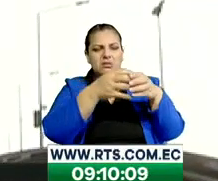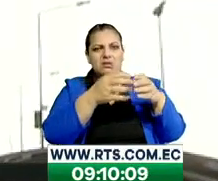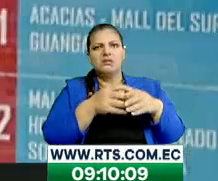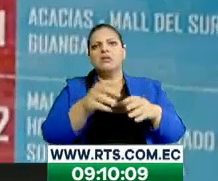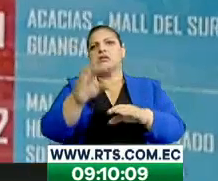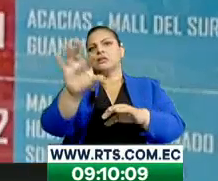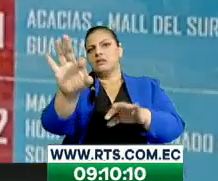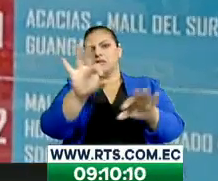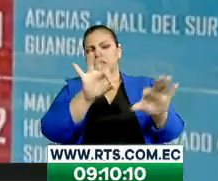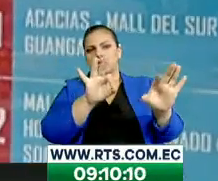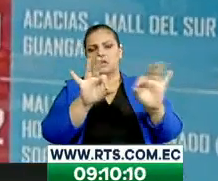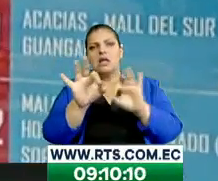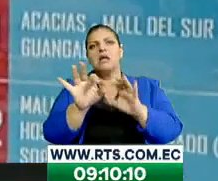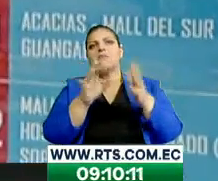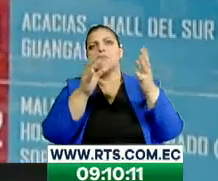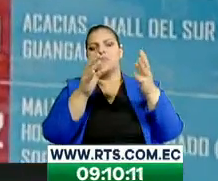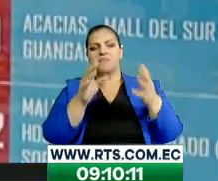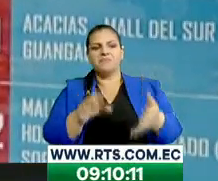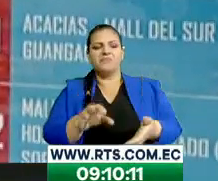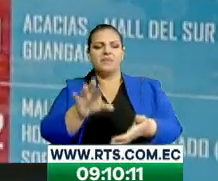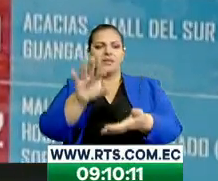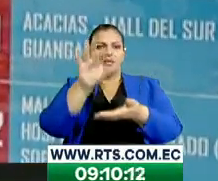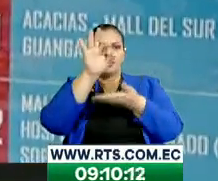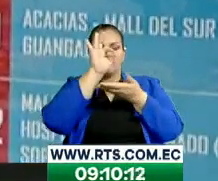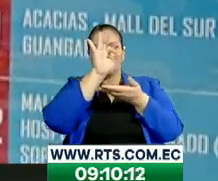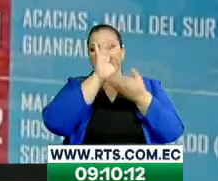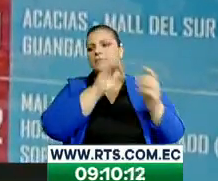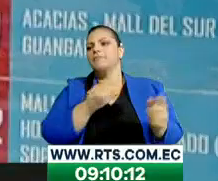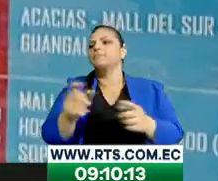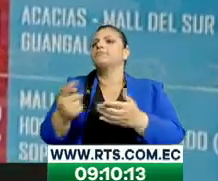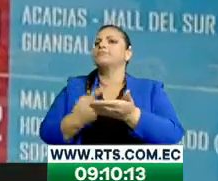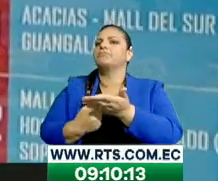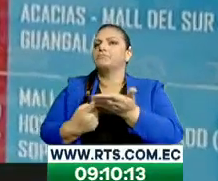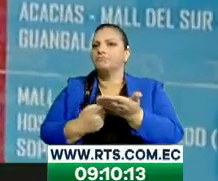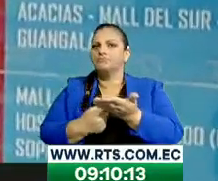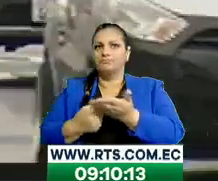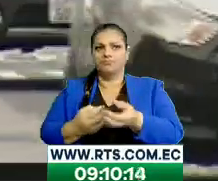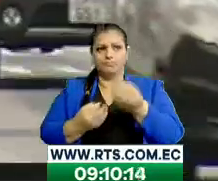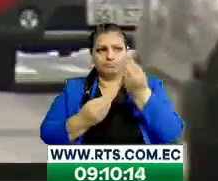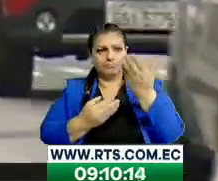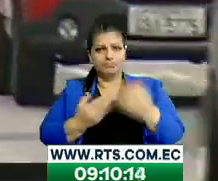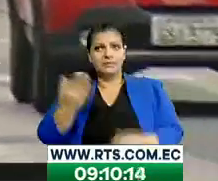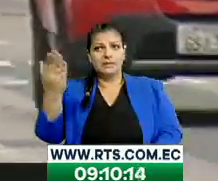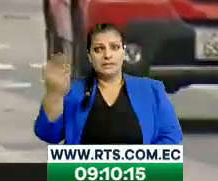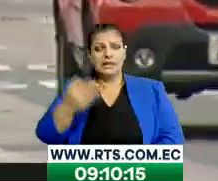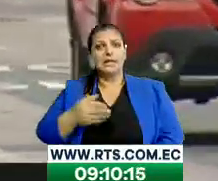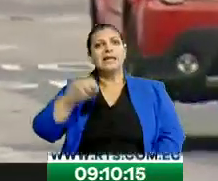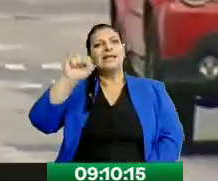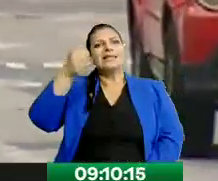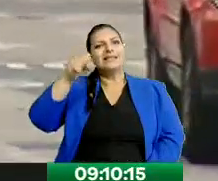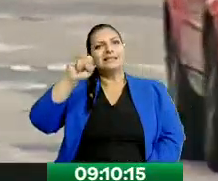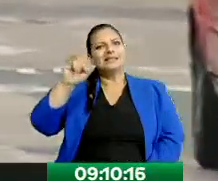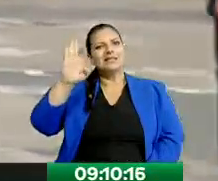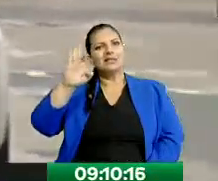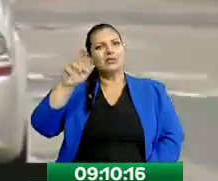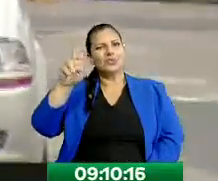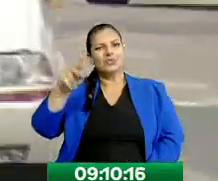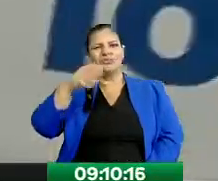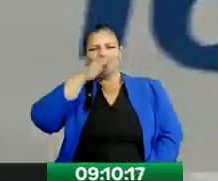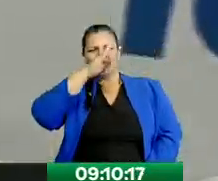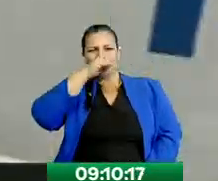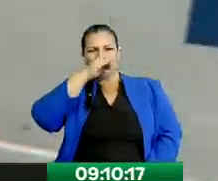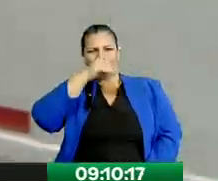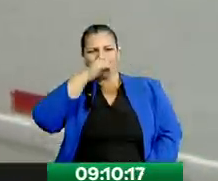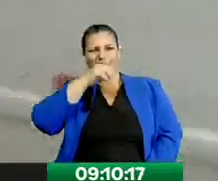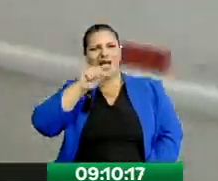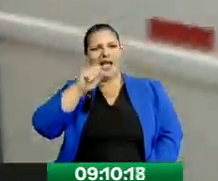urbana, SITU, ha dado buenos resultados, pero todavía hay que seguir aplicando más estrategias para que el orden